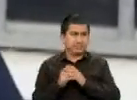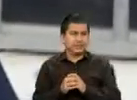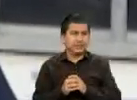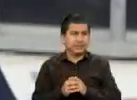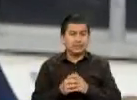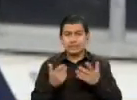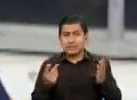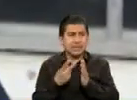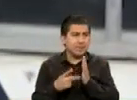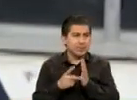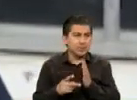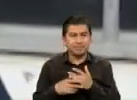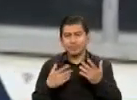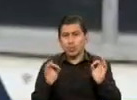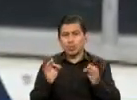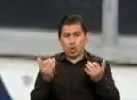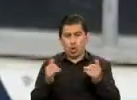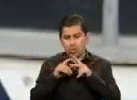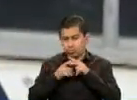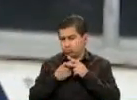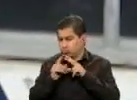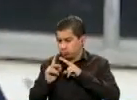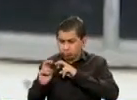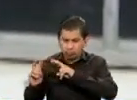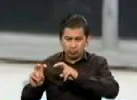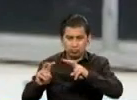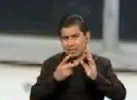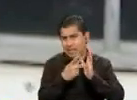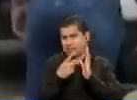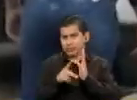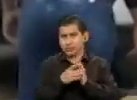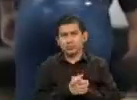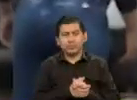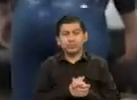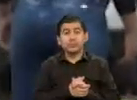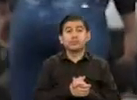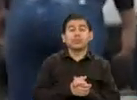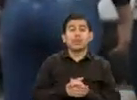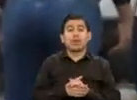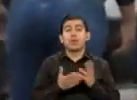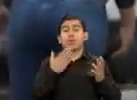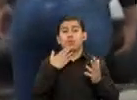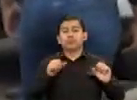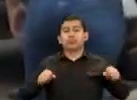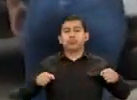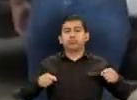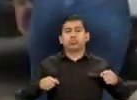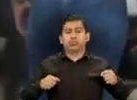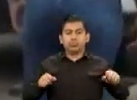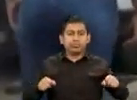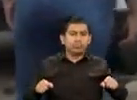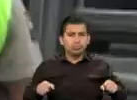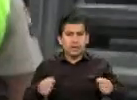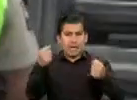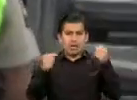todavía hipótesis, porque justamente estamos simplemente en esta diligencia de la levantamiento de identificación de cadáver. Los sicarios se movilizaban en motocicleta. Habrían